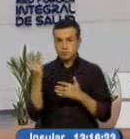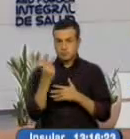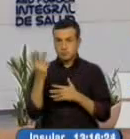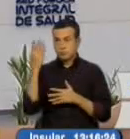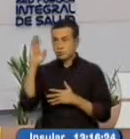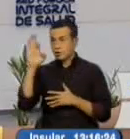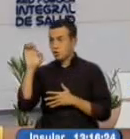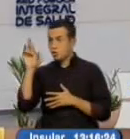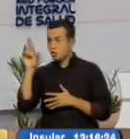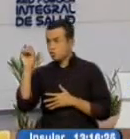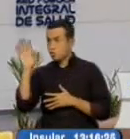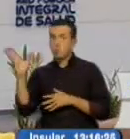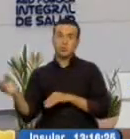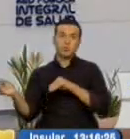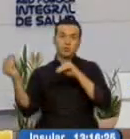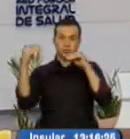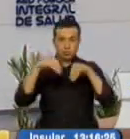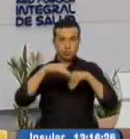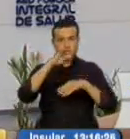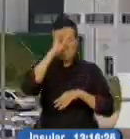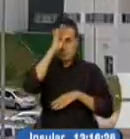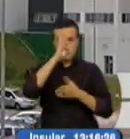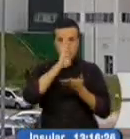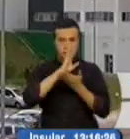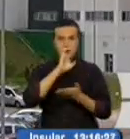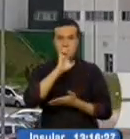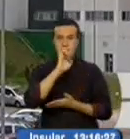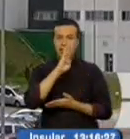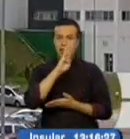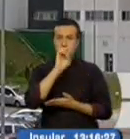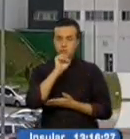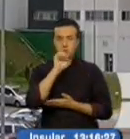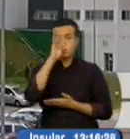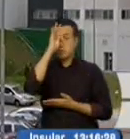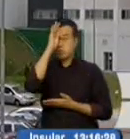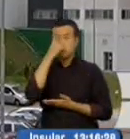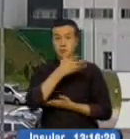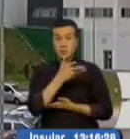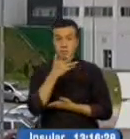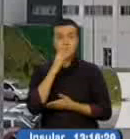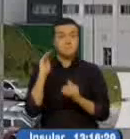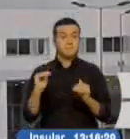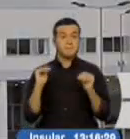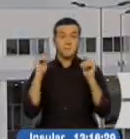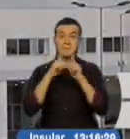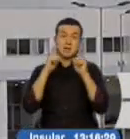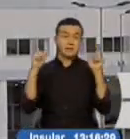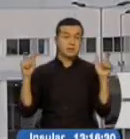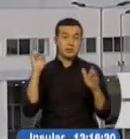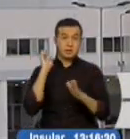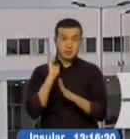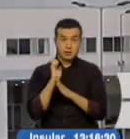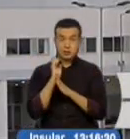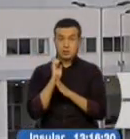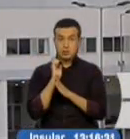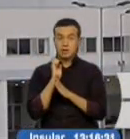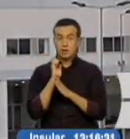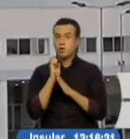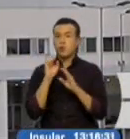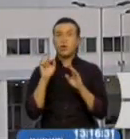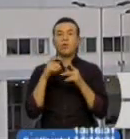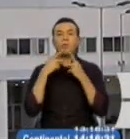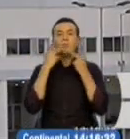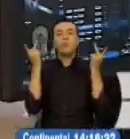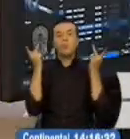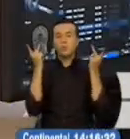Teodoro Maldonado pasarán a ser atendidas en este hospital de Ceibos. El hospital, que se posiciona como el más grande del país, se integra a la Red